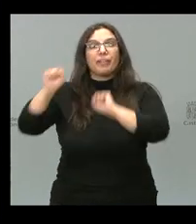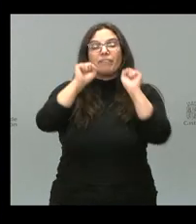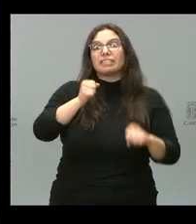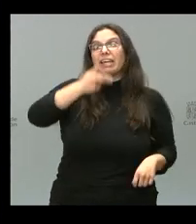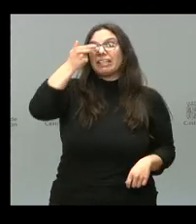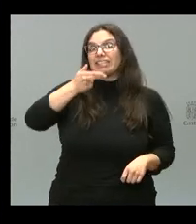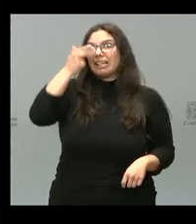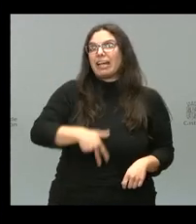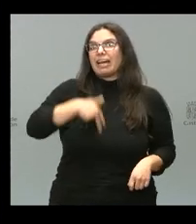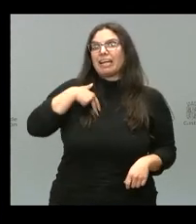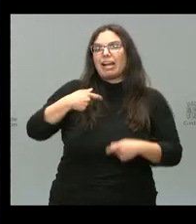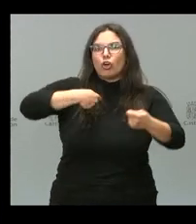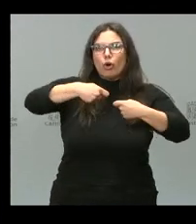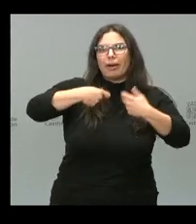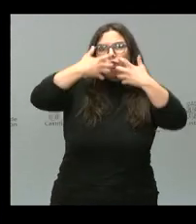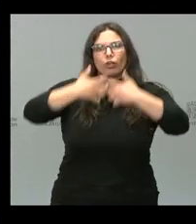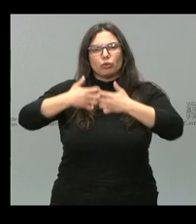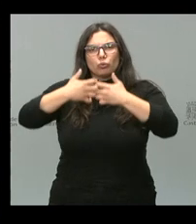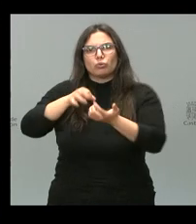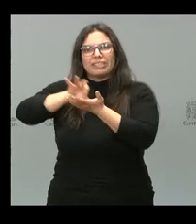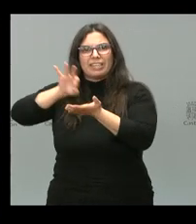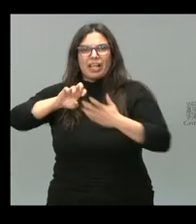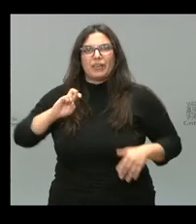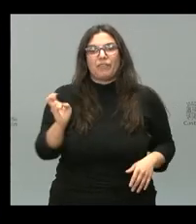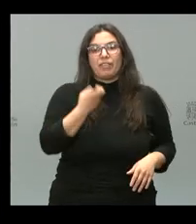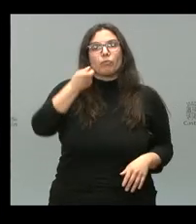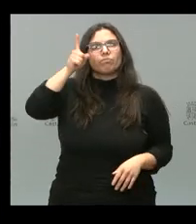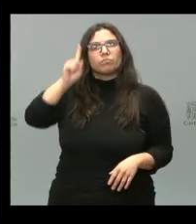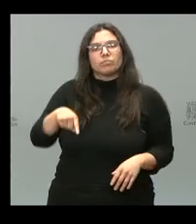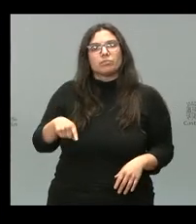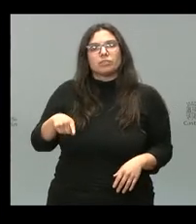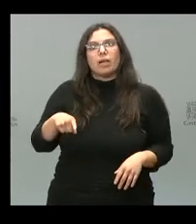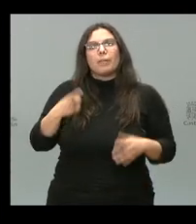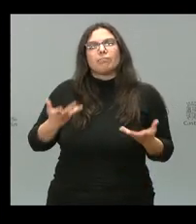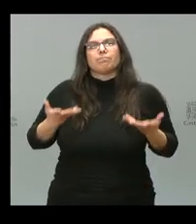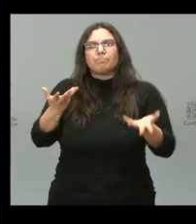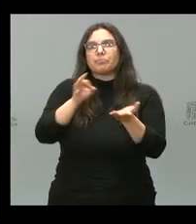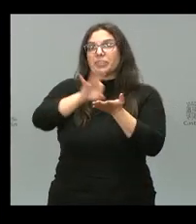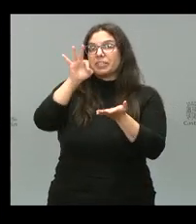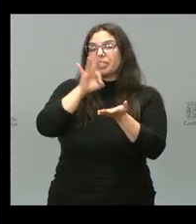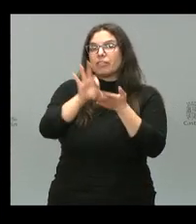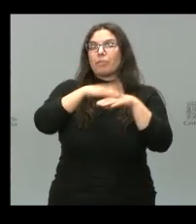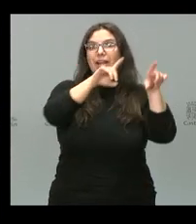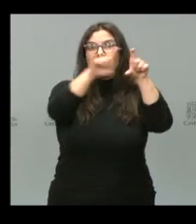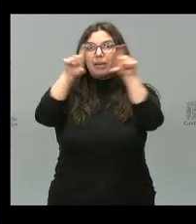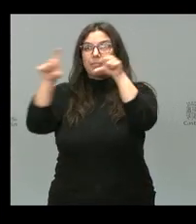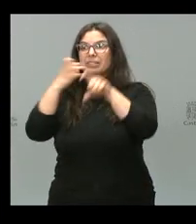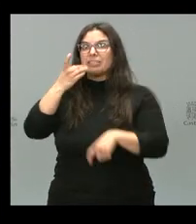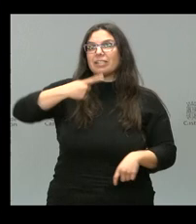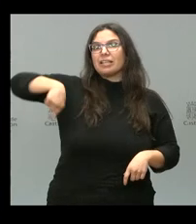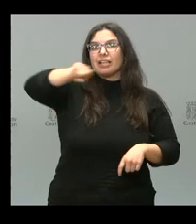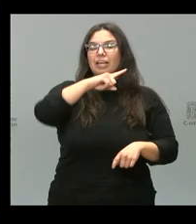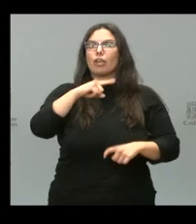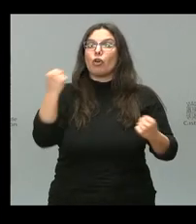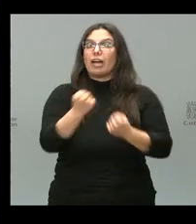intereses generales del comercio la industria y los servicios así como la prestación de servicios a las empresas que ejerzan los